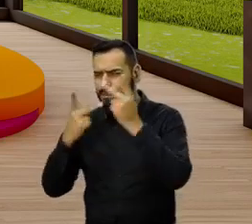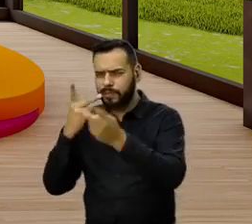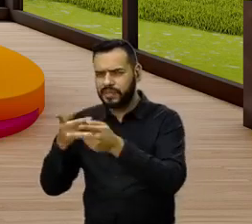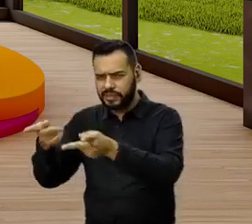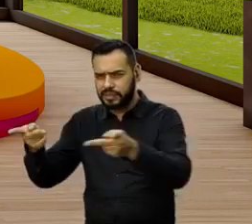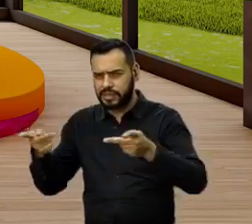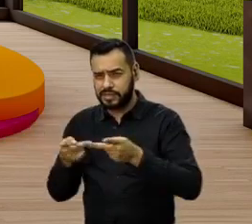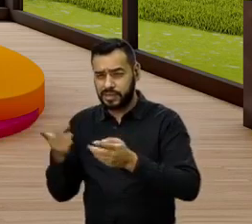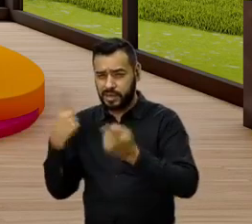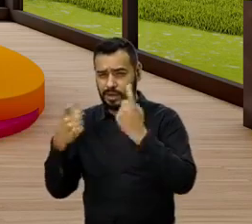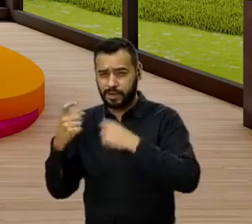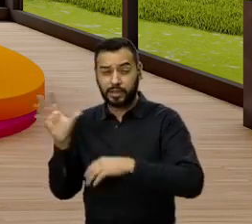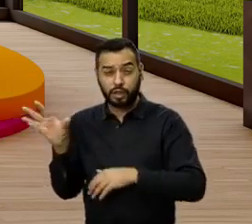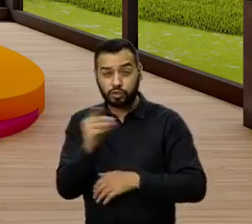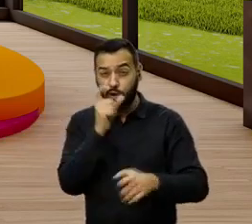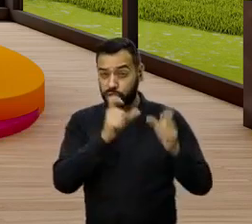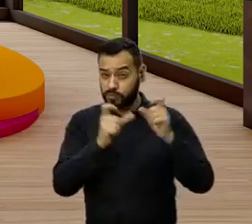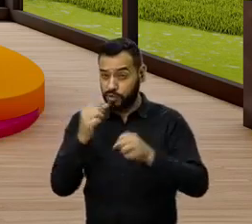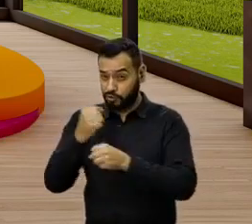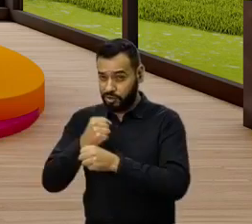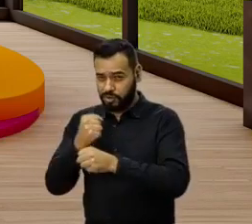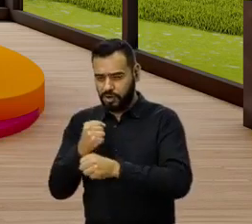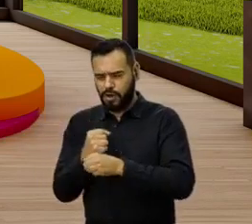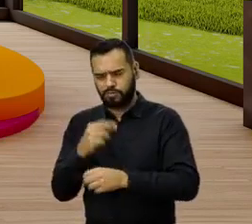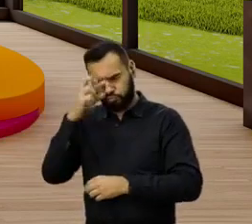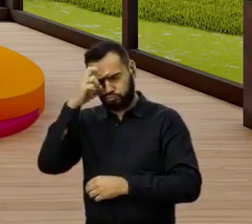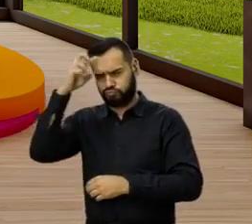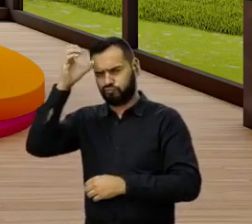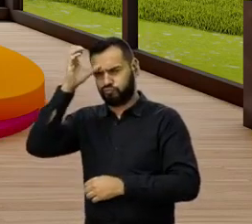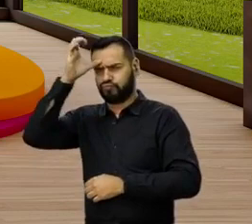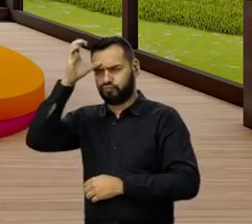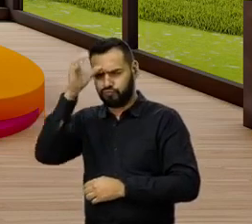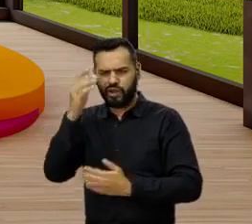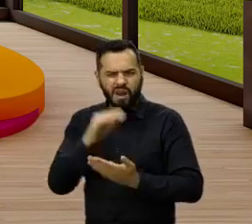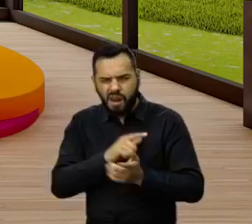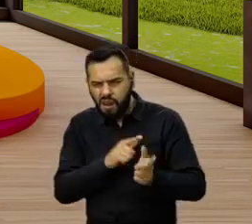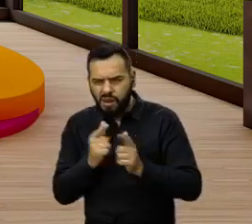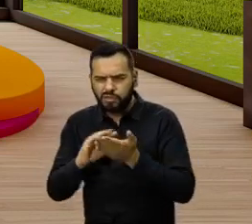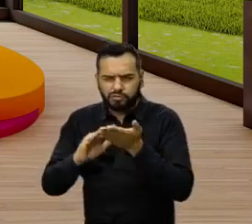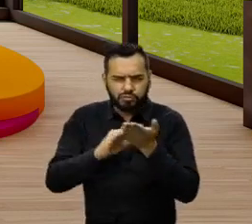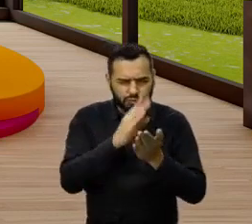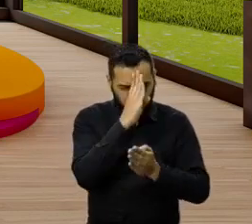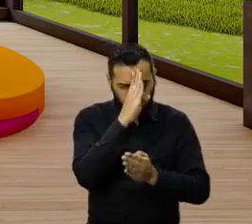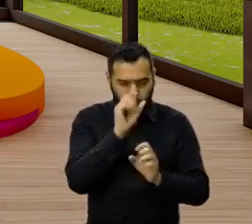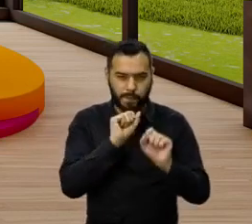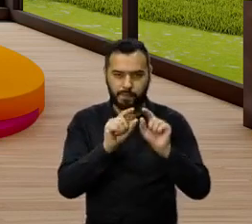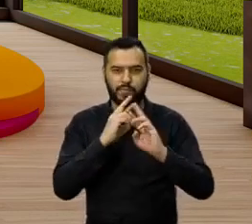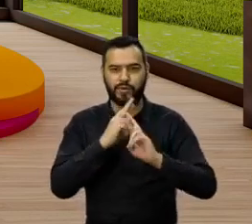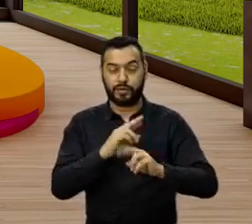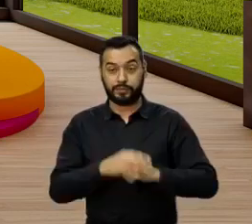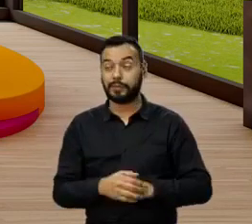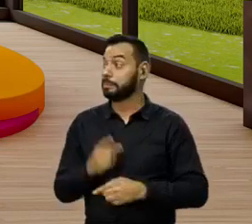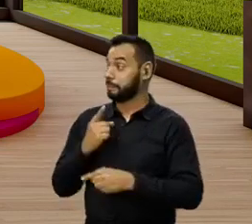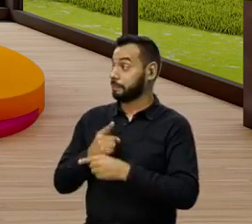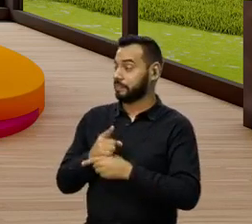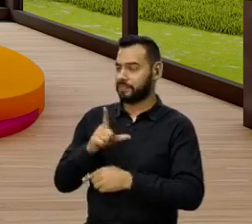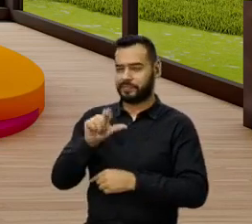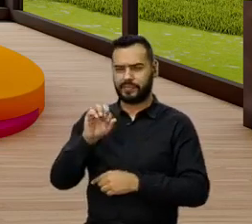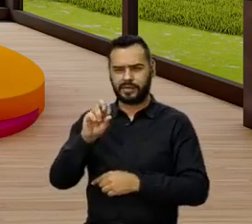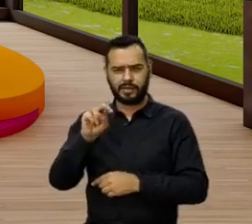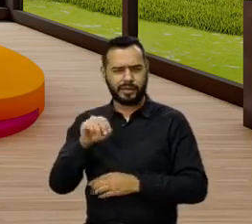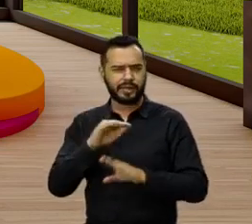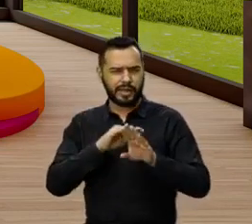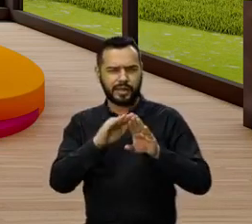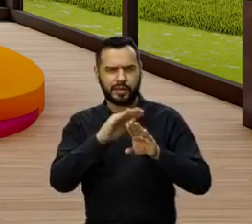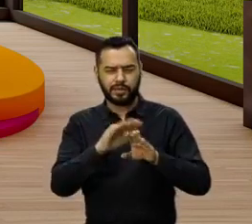la sala de ventas porque todas las personas que trabajamos ahí somos expertos y estamos listos para solucionar todas sus inquietudes así el dinero en